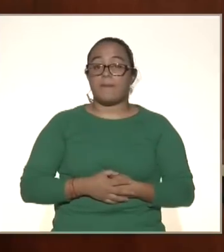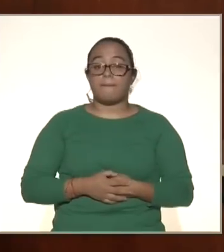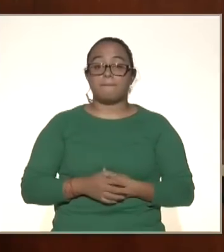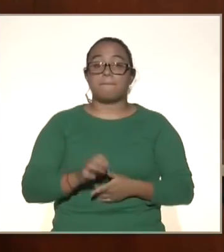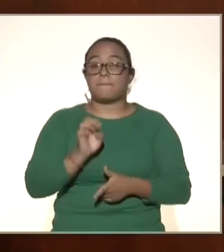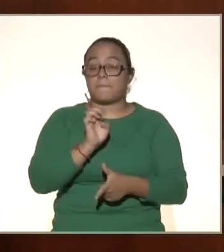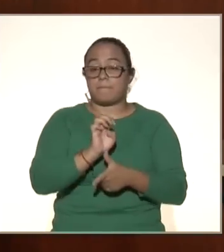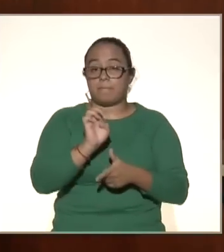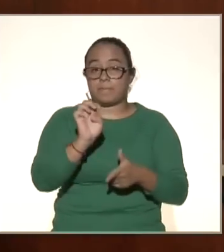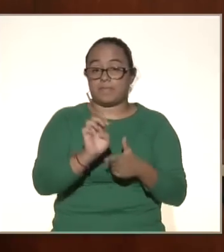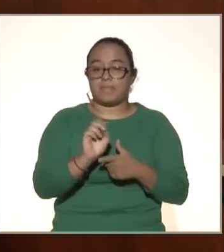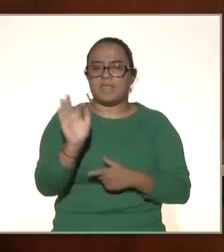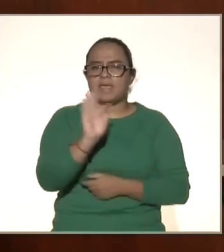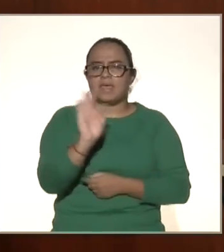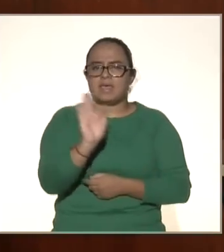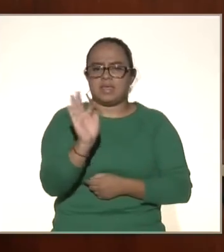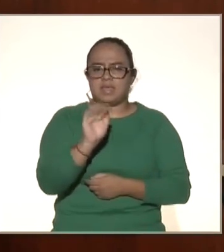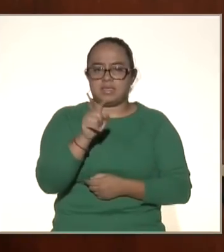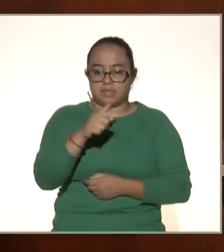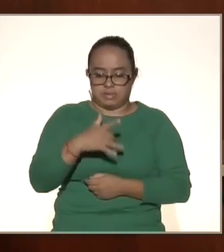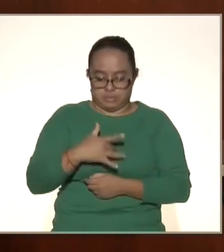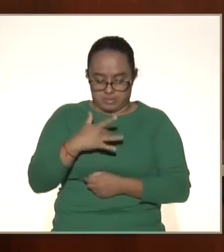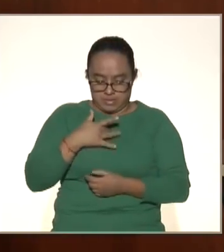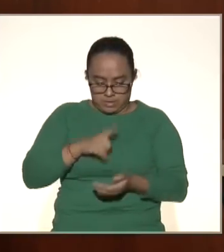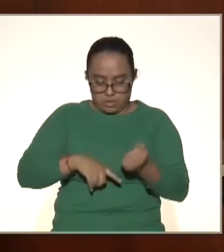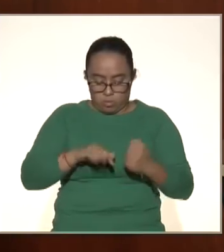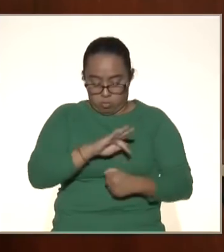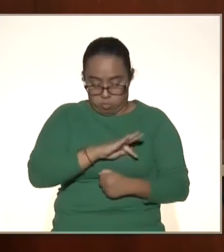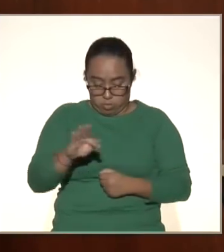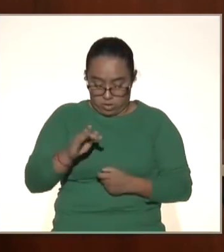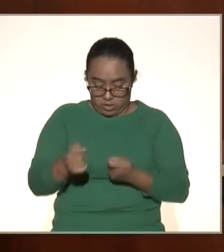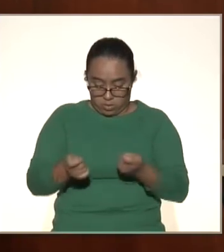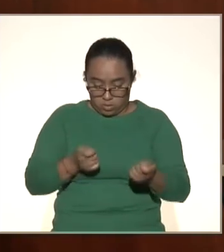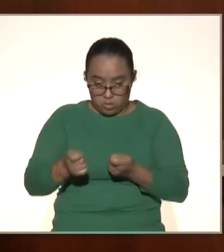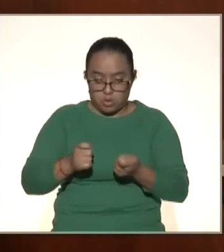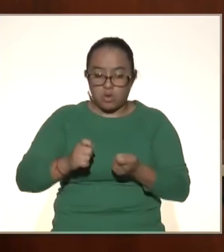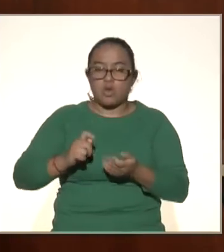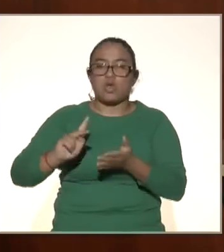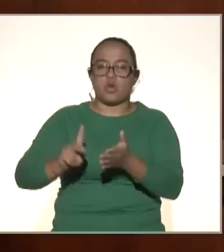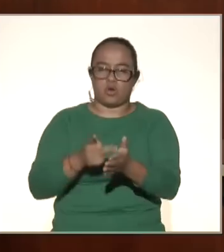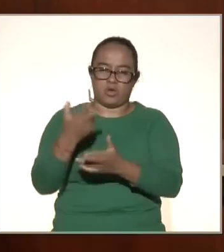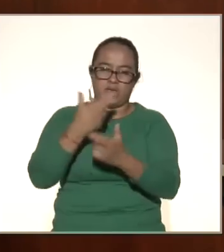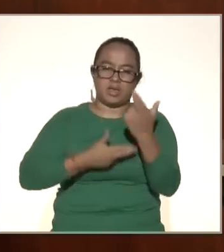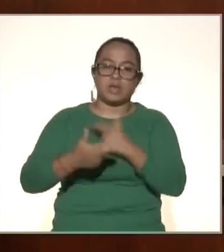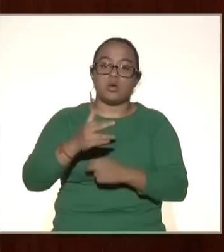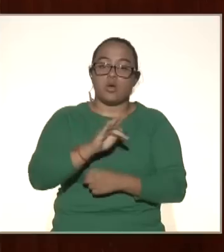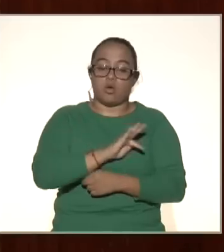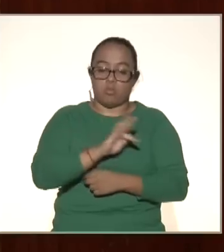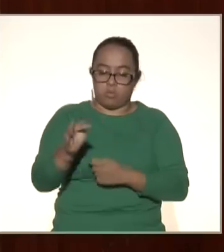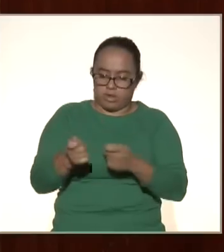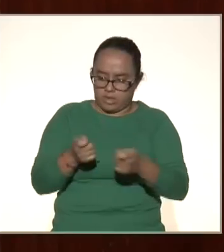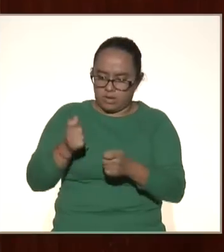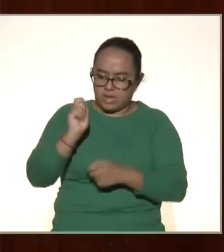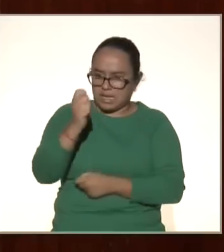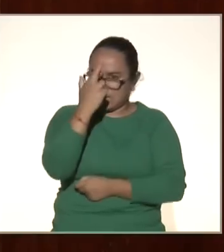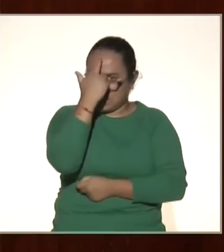si podemos manejar el instinto y volviendo a lo mismo, manejar la razón,